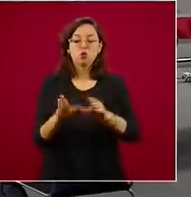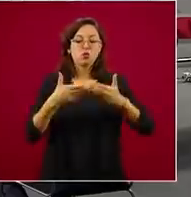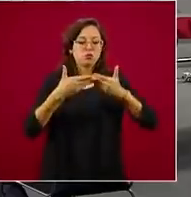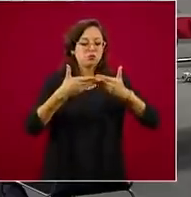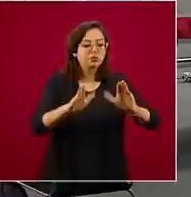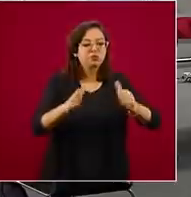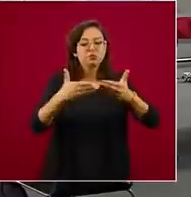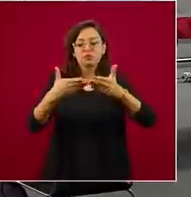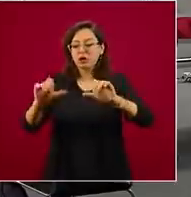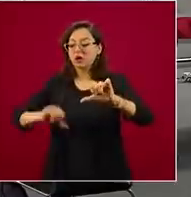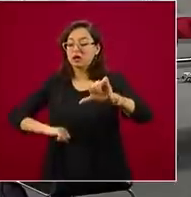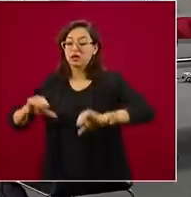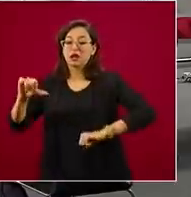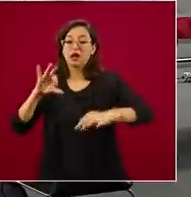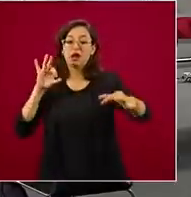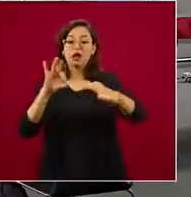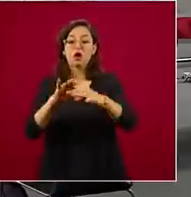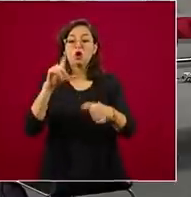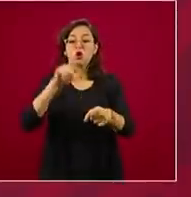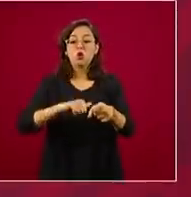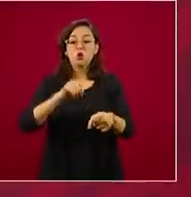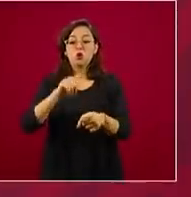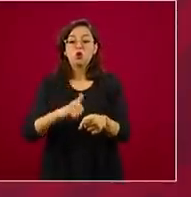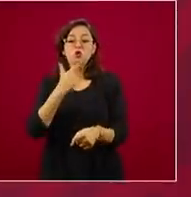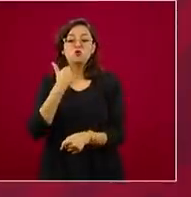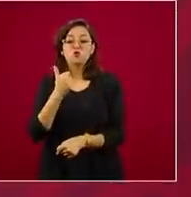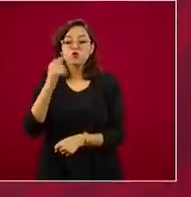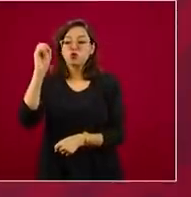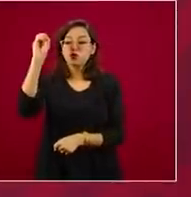que nos permitirá armar,